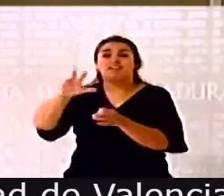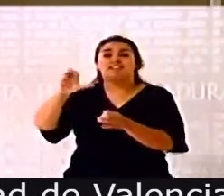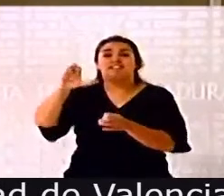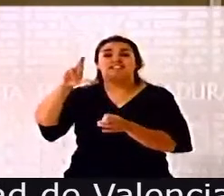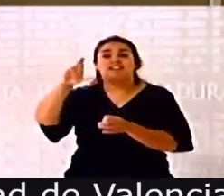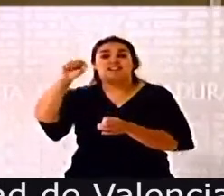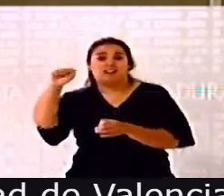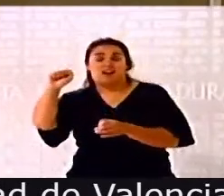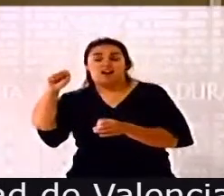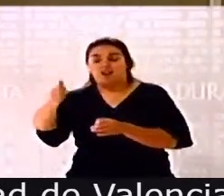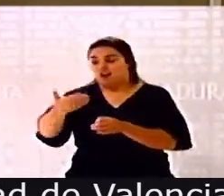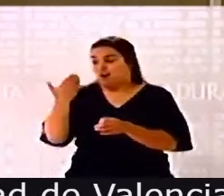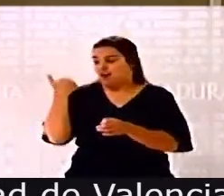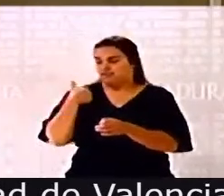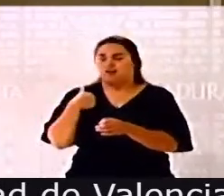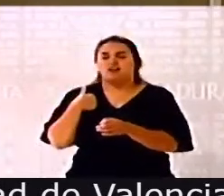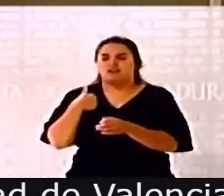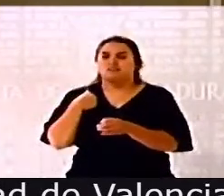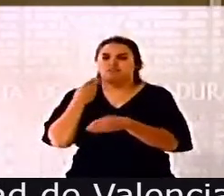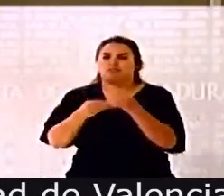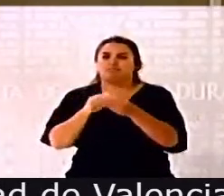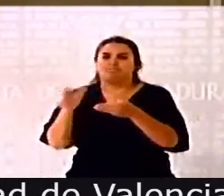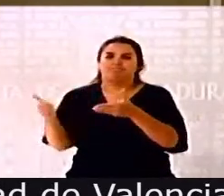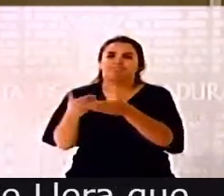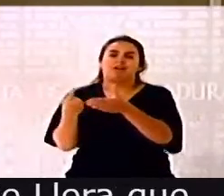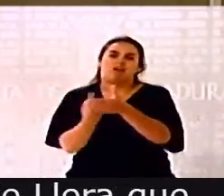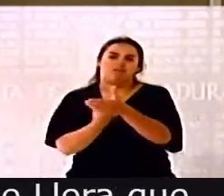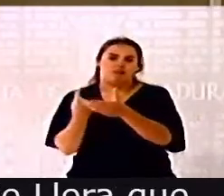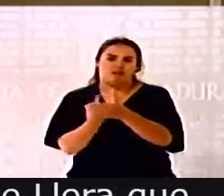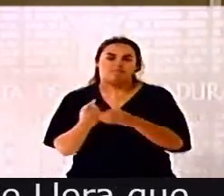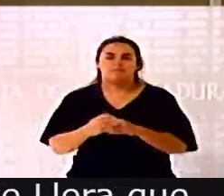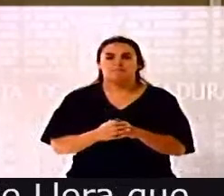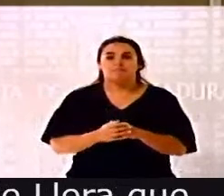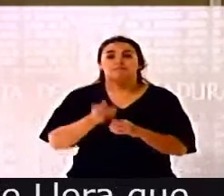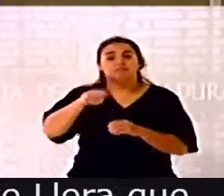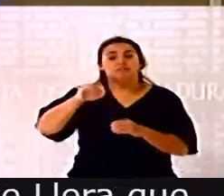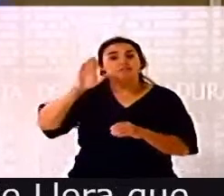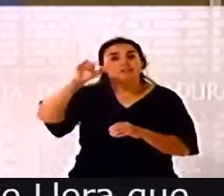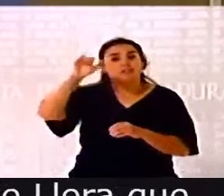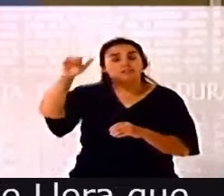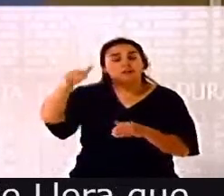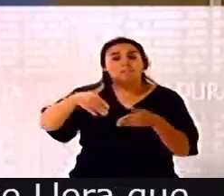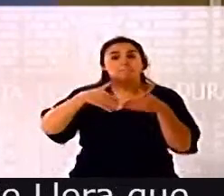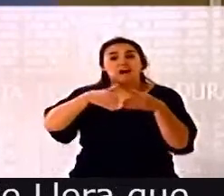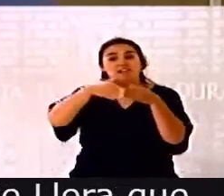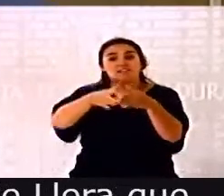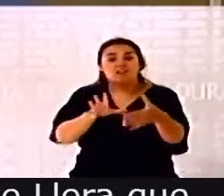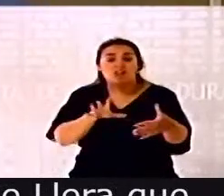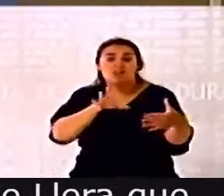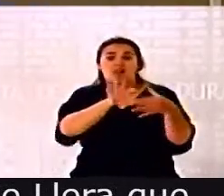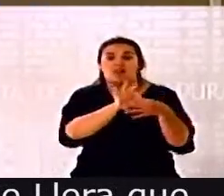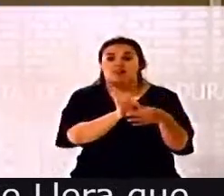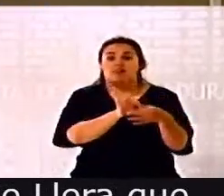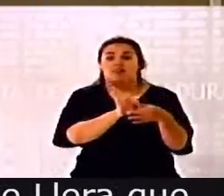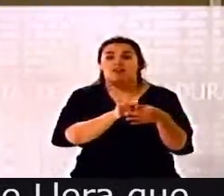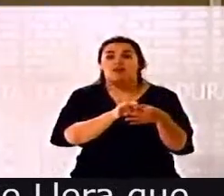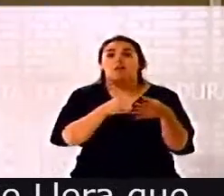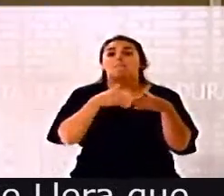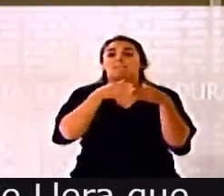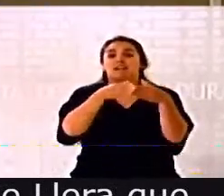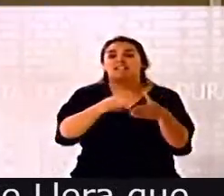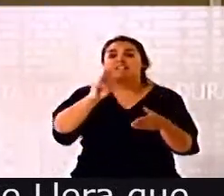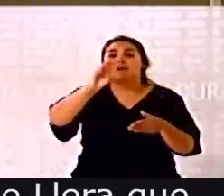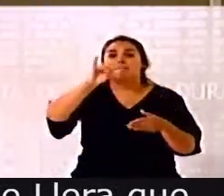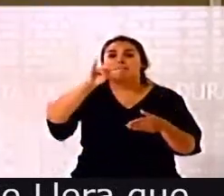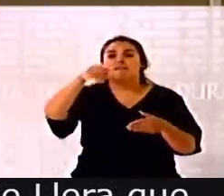que confinamos en el día de ayer, y a la finca La Barquilla, perteneciente a la localidad de Barquilla de Pinares.